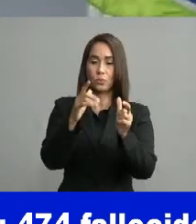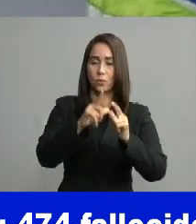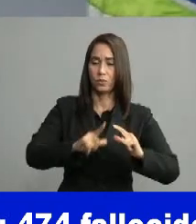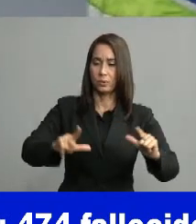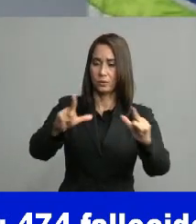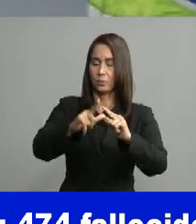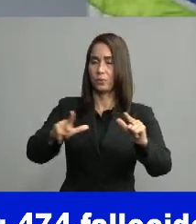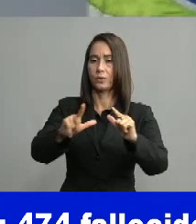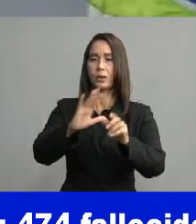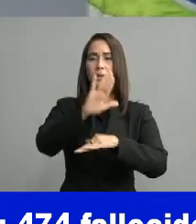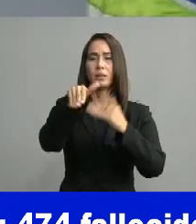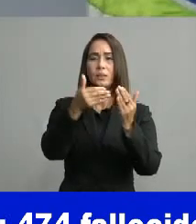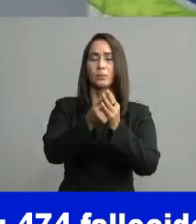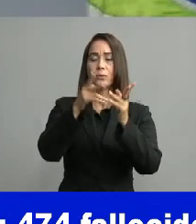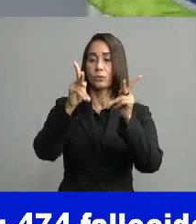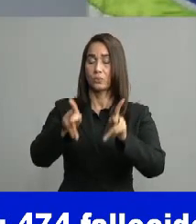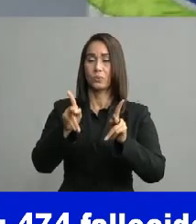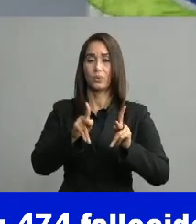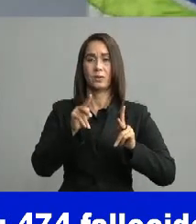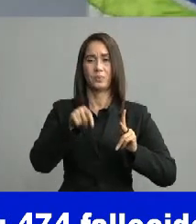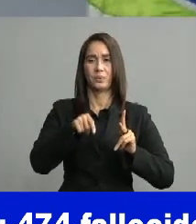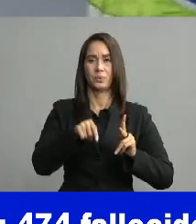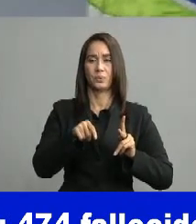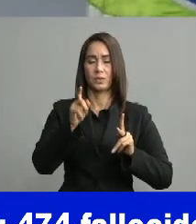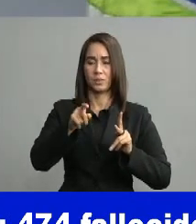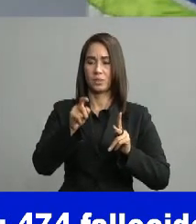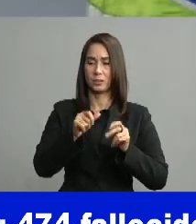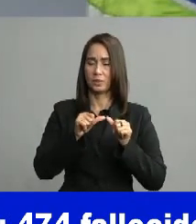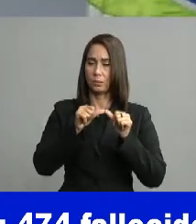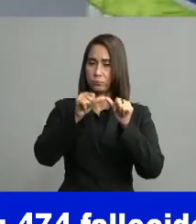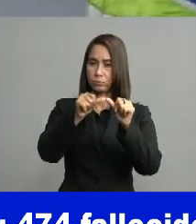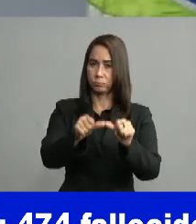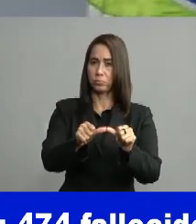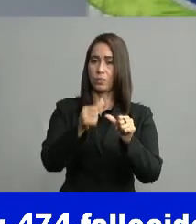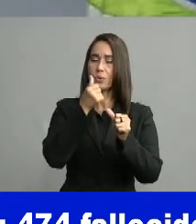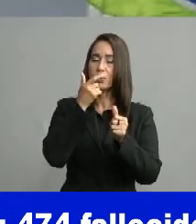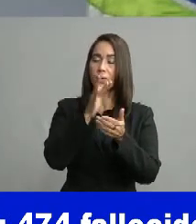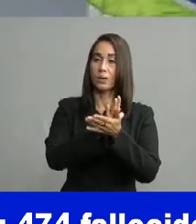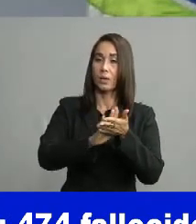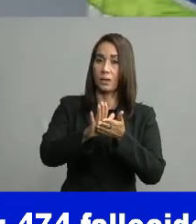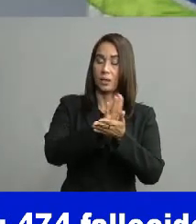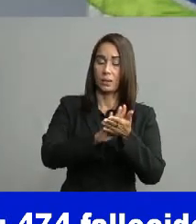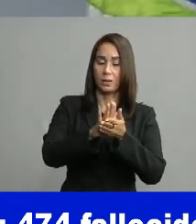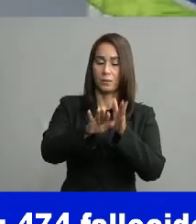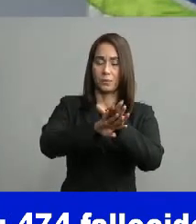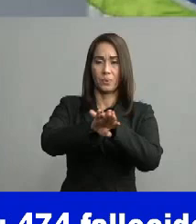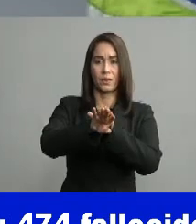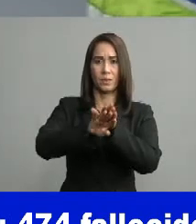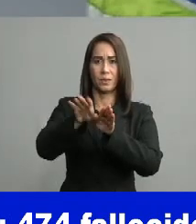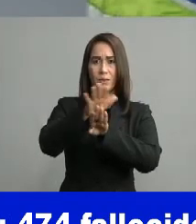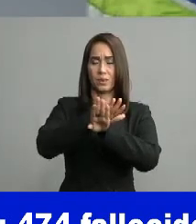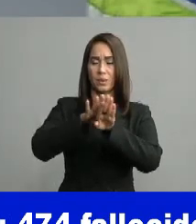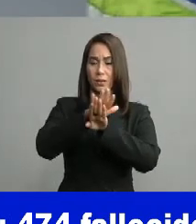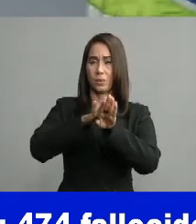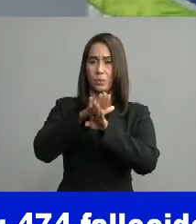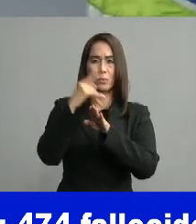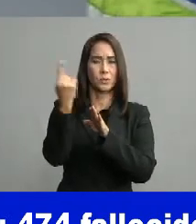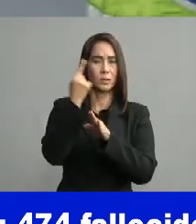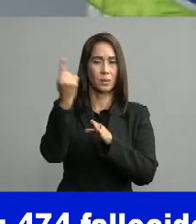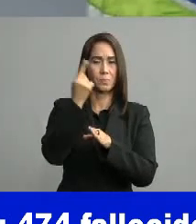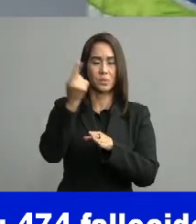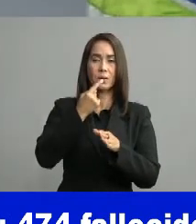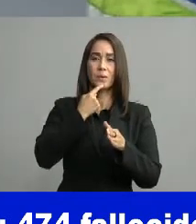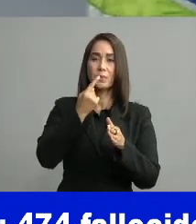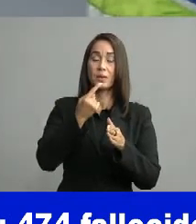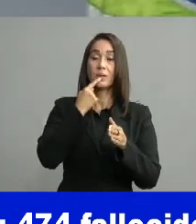de los ciudadanos de nuestro país. Medidas de higiene desde el lavado de la mano, como se anunciaba en